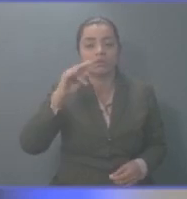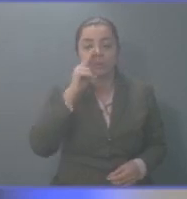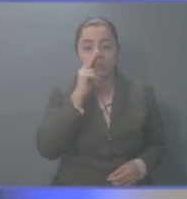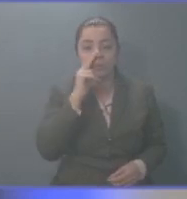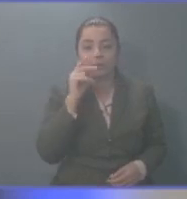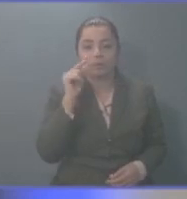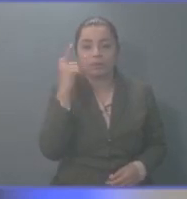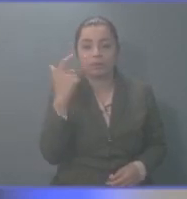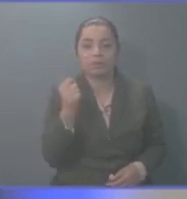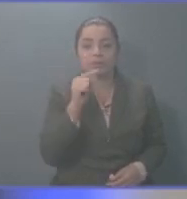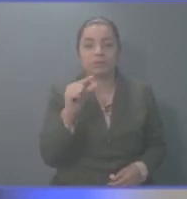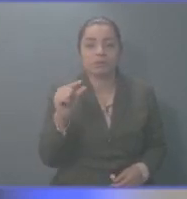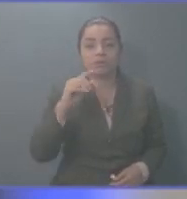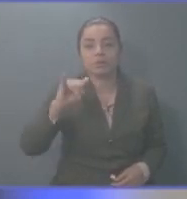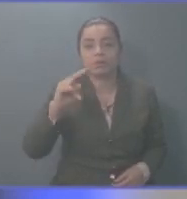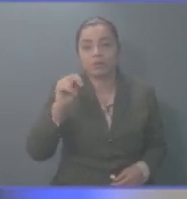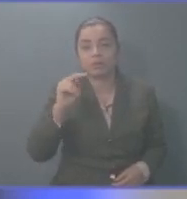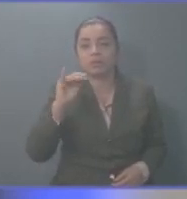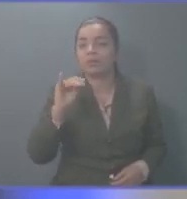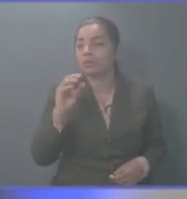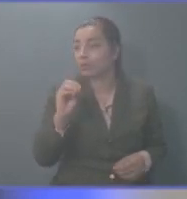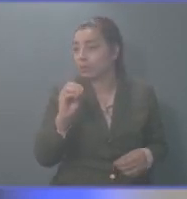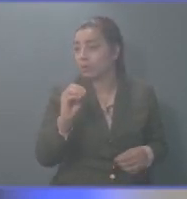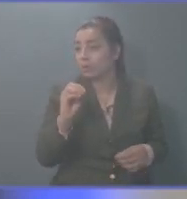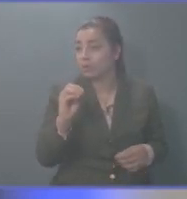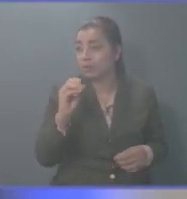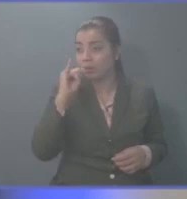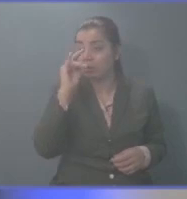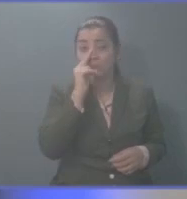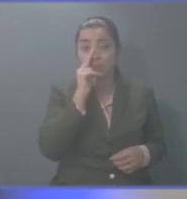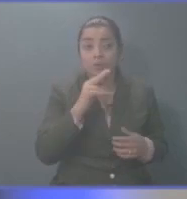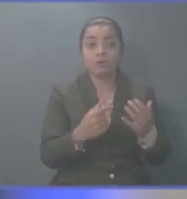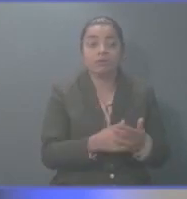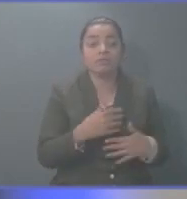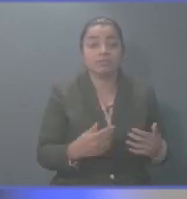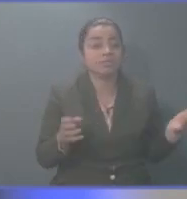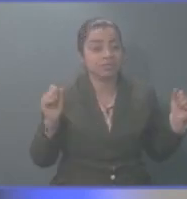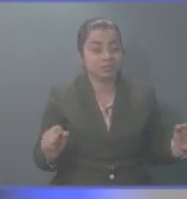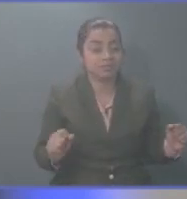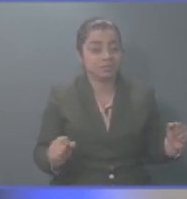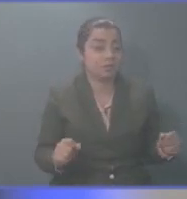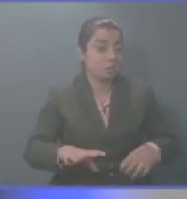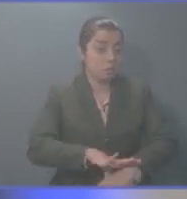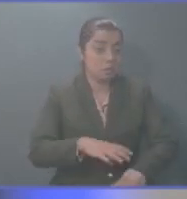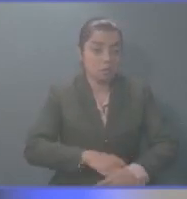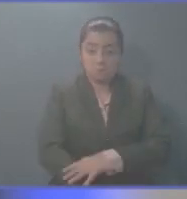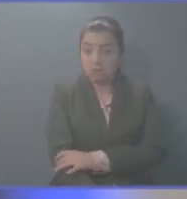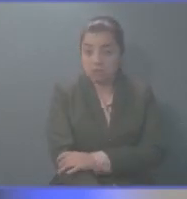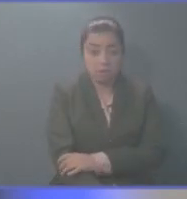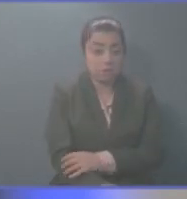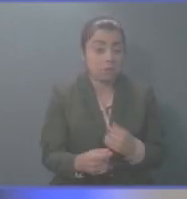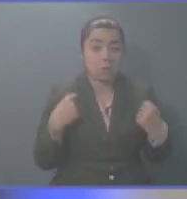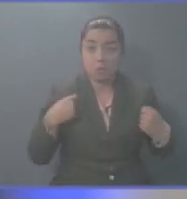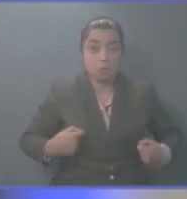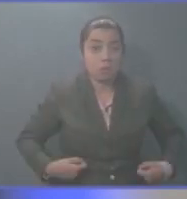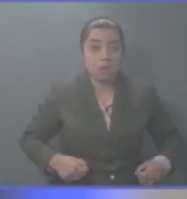la primera semana de julio, ponele. Ya pasaron 8 meses de que le aprobamos eso, y las botas y los uniformes no ha llegado a la